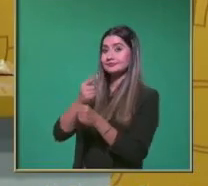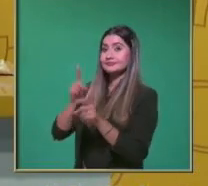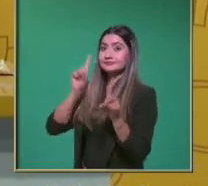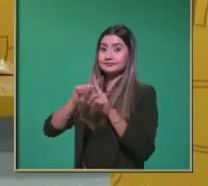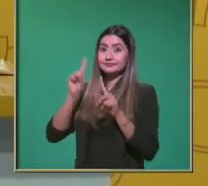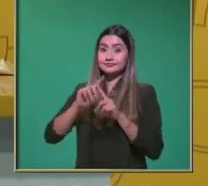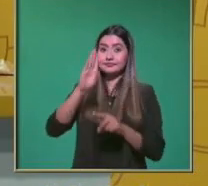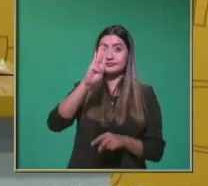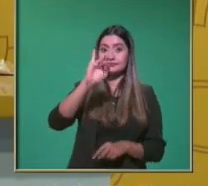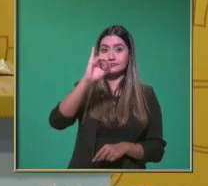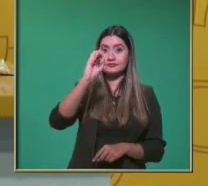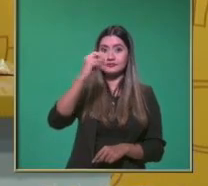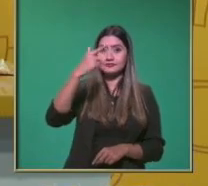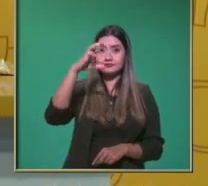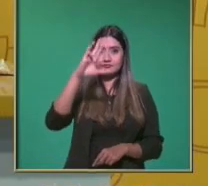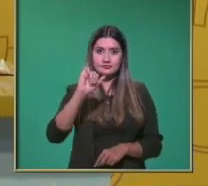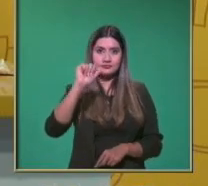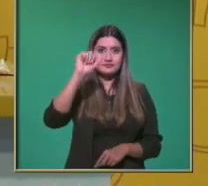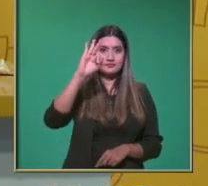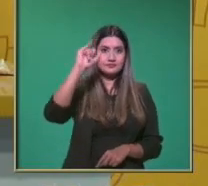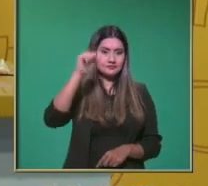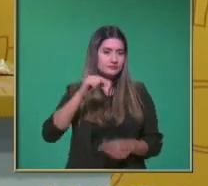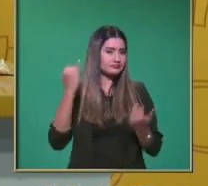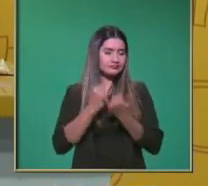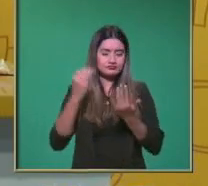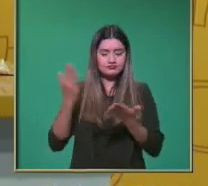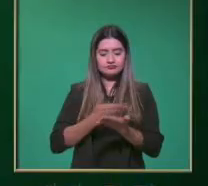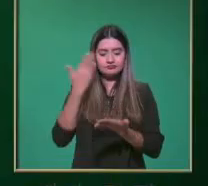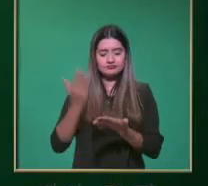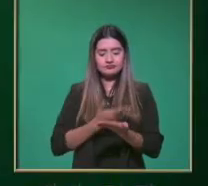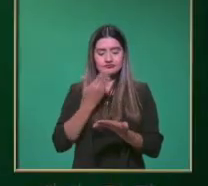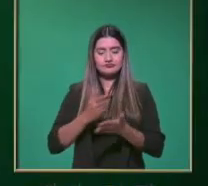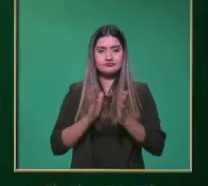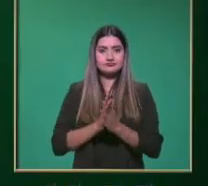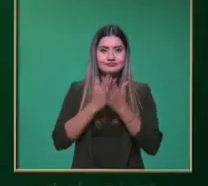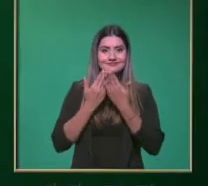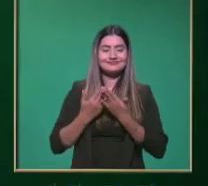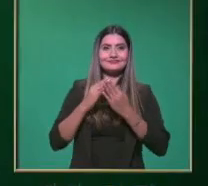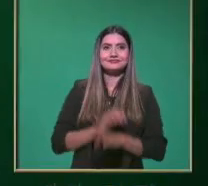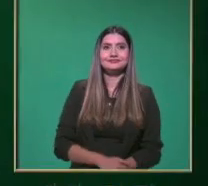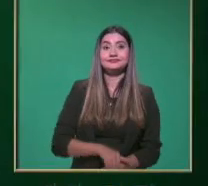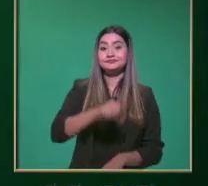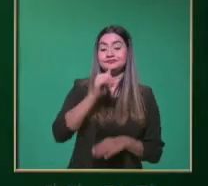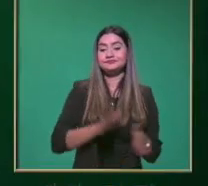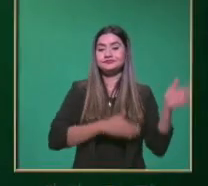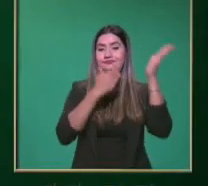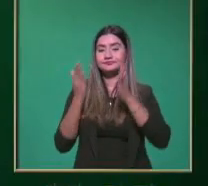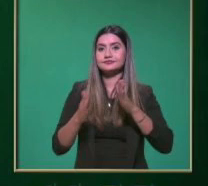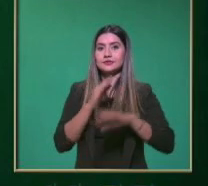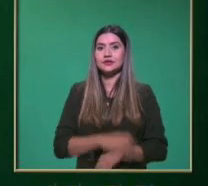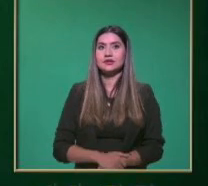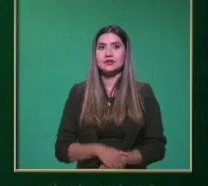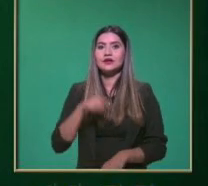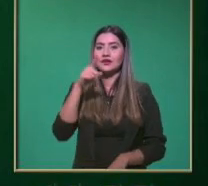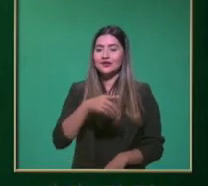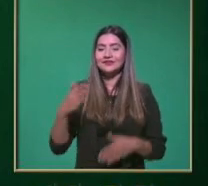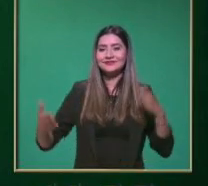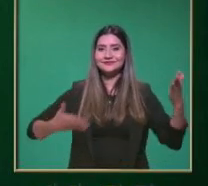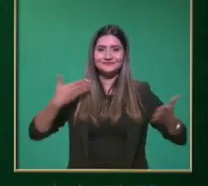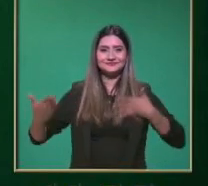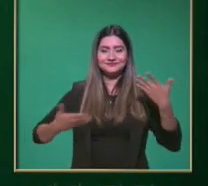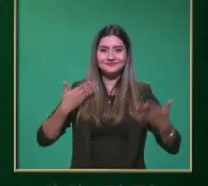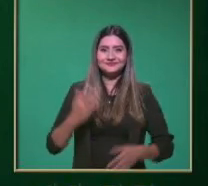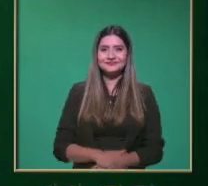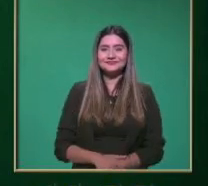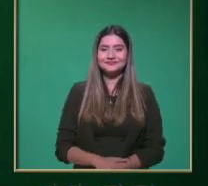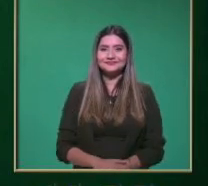biografía, búscala en tu libro de texto también para ver si la encuentras. Pero maestra, viene un texto que son también muy divertidos. ¿Qué textos son?